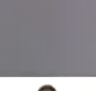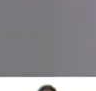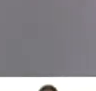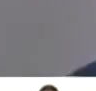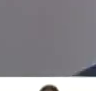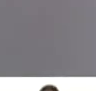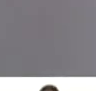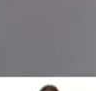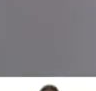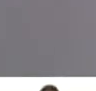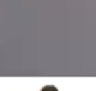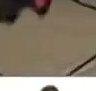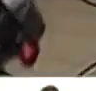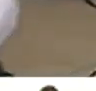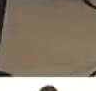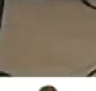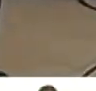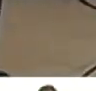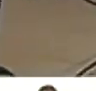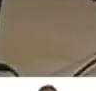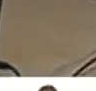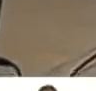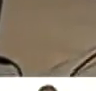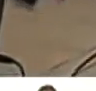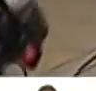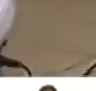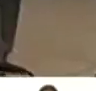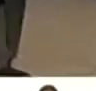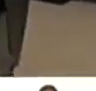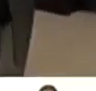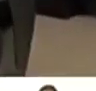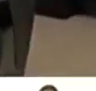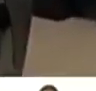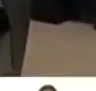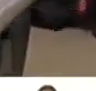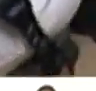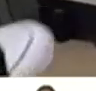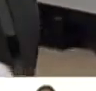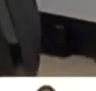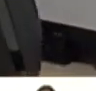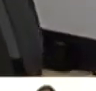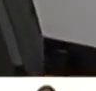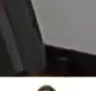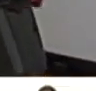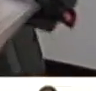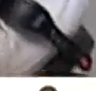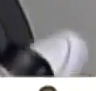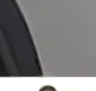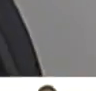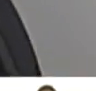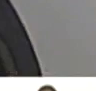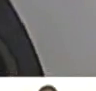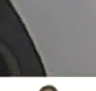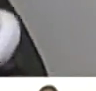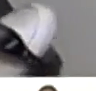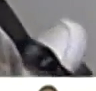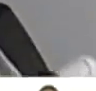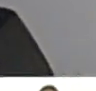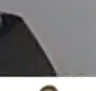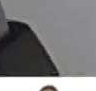y ahora se hace por la vía psicosocial, tomando en cuenta el ambiente para mejorar las condiciones a la persona con